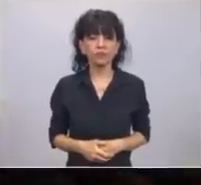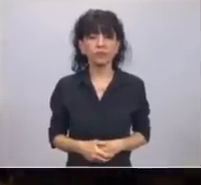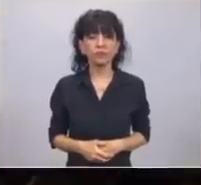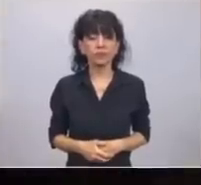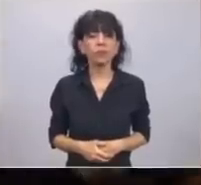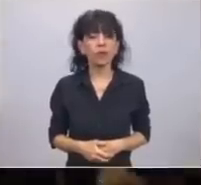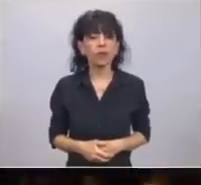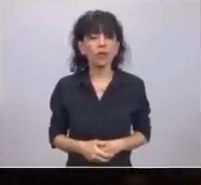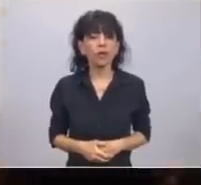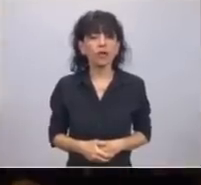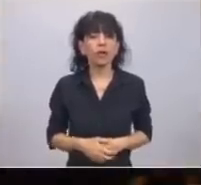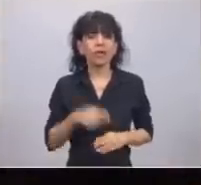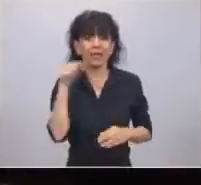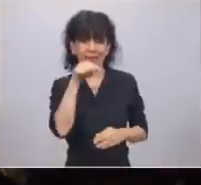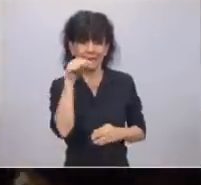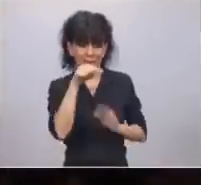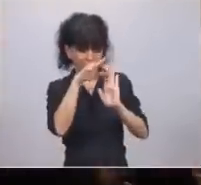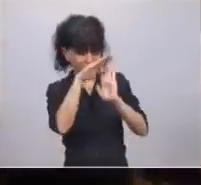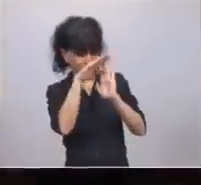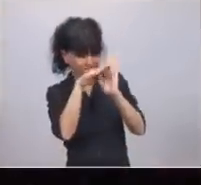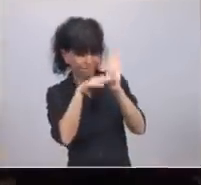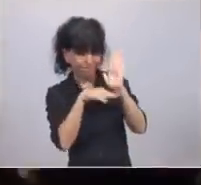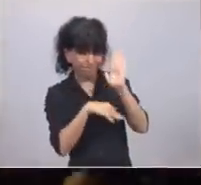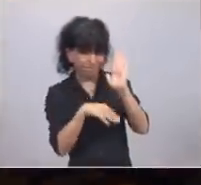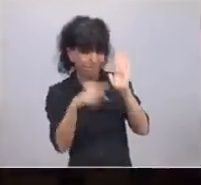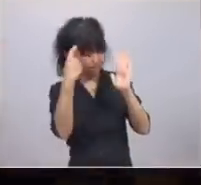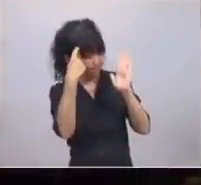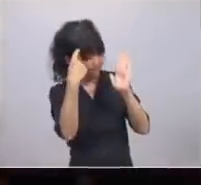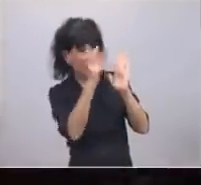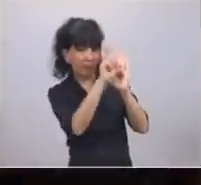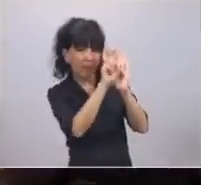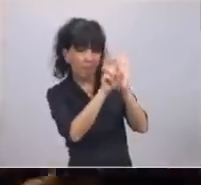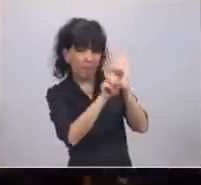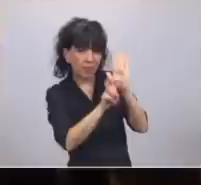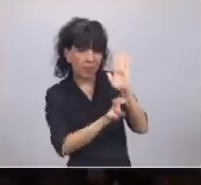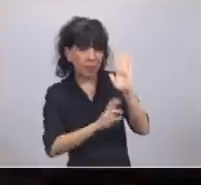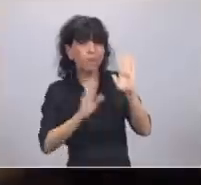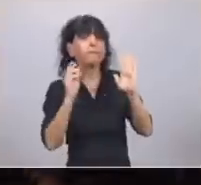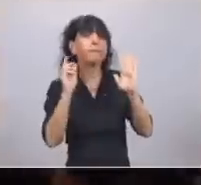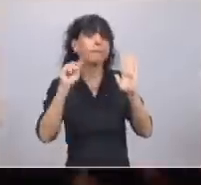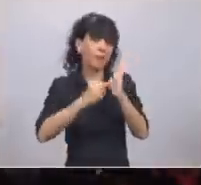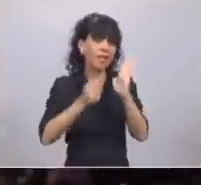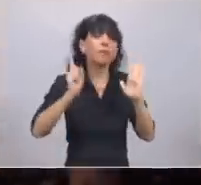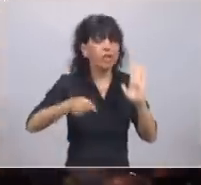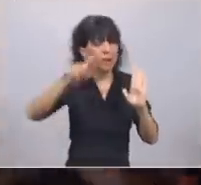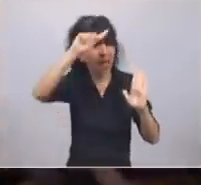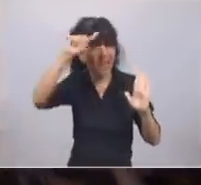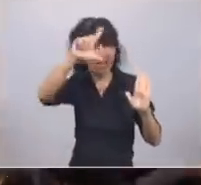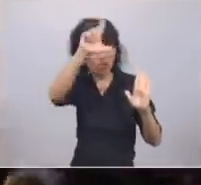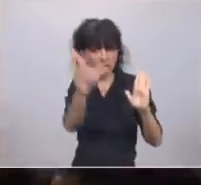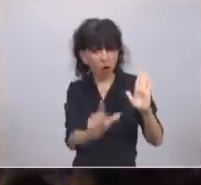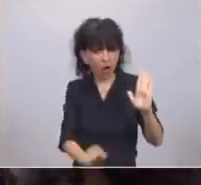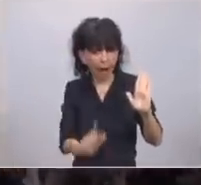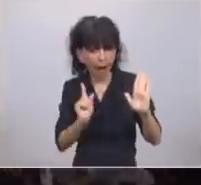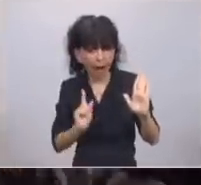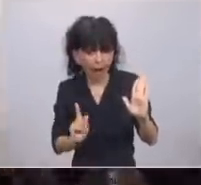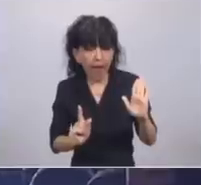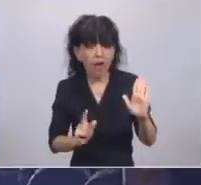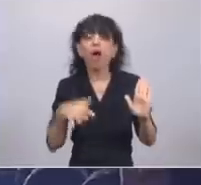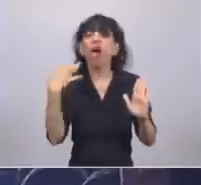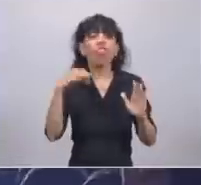para que ese programa que hemos planteado a nivel nacional, de 2 millones de lotes